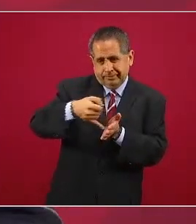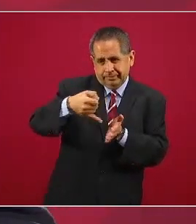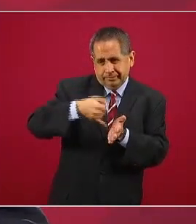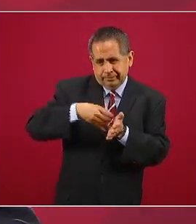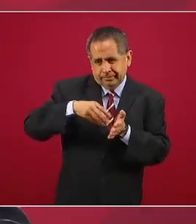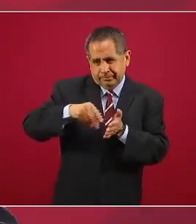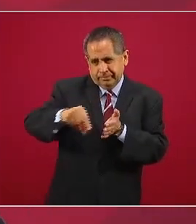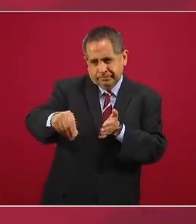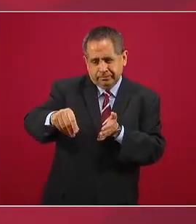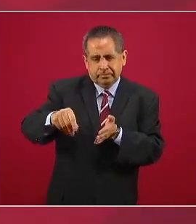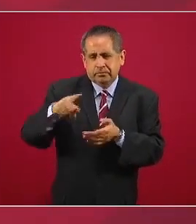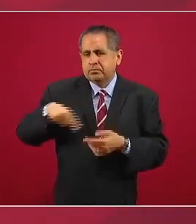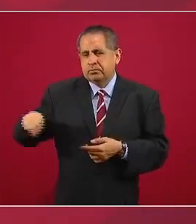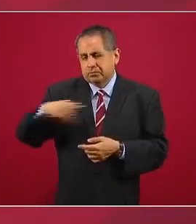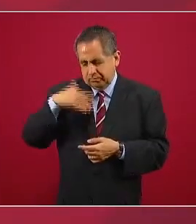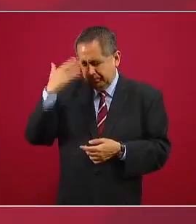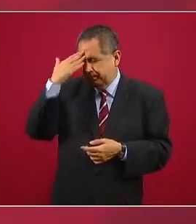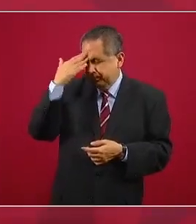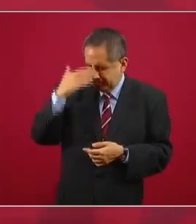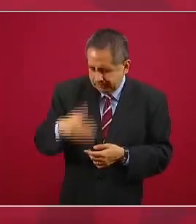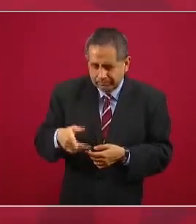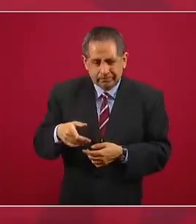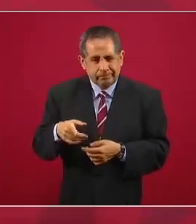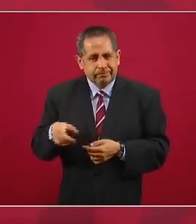sabe que